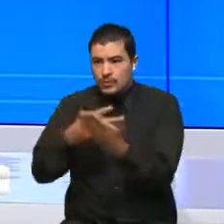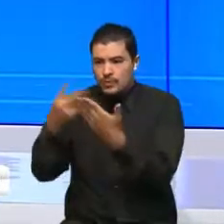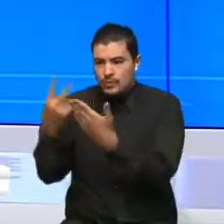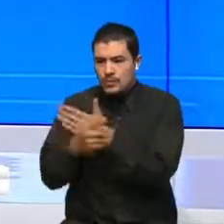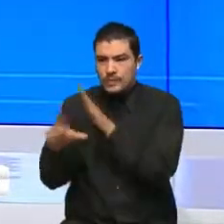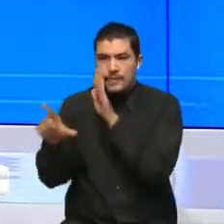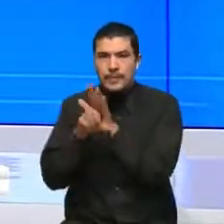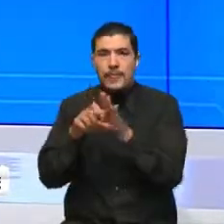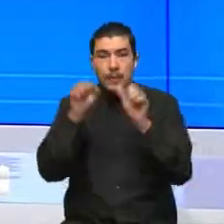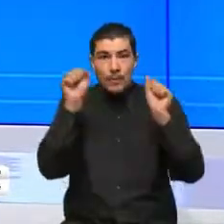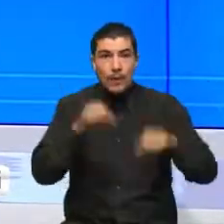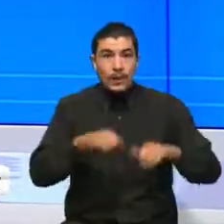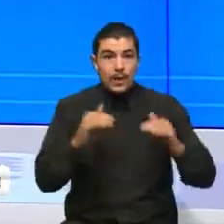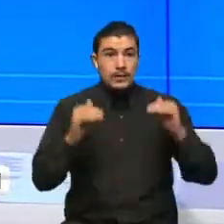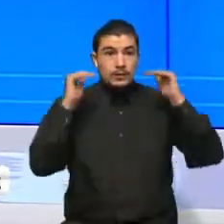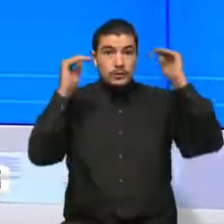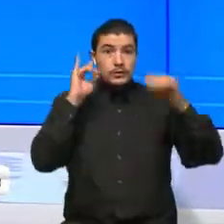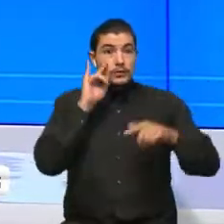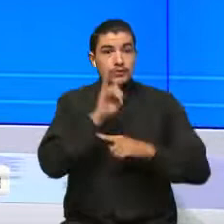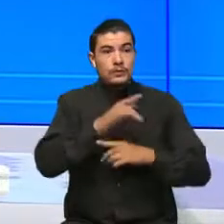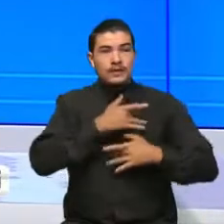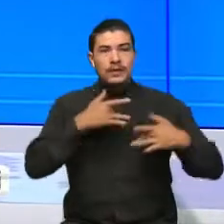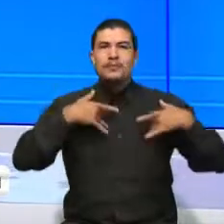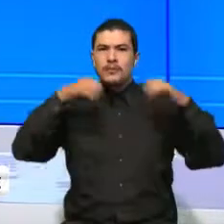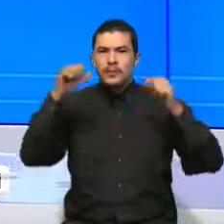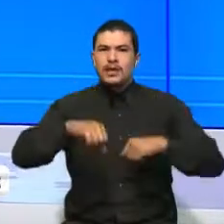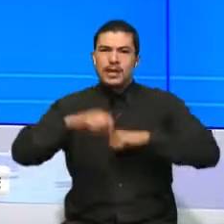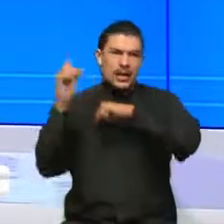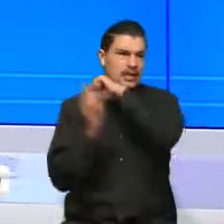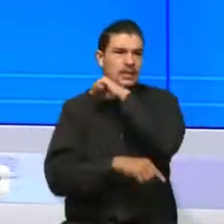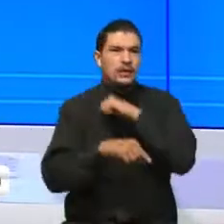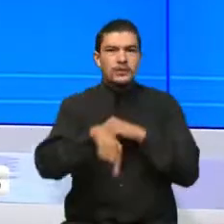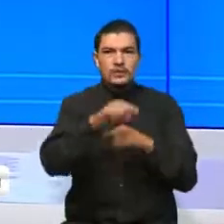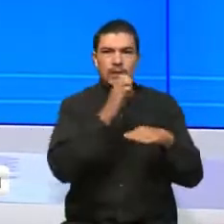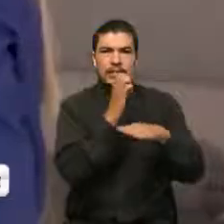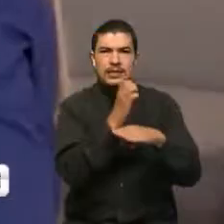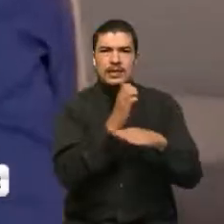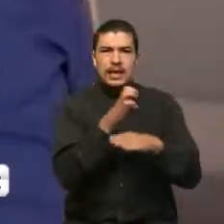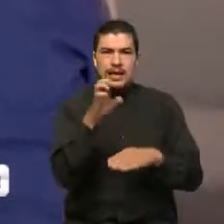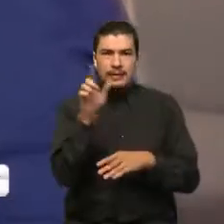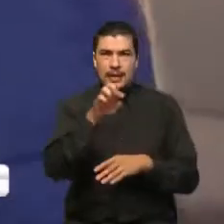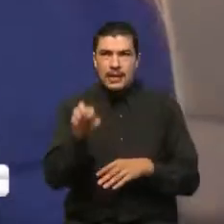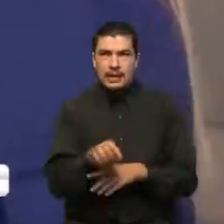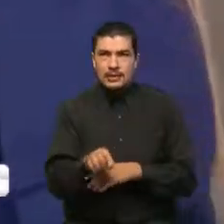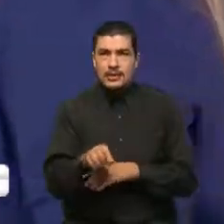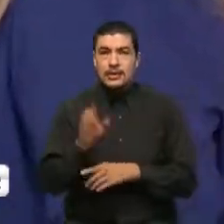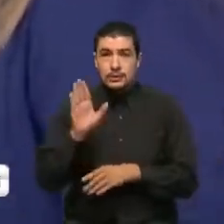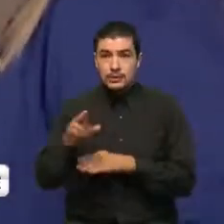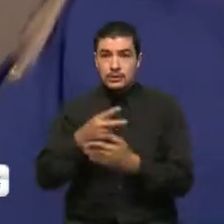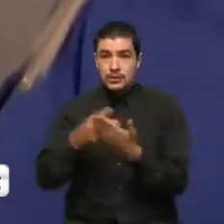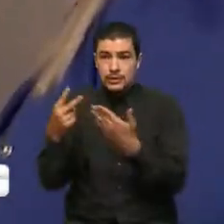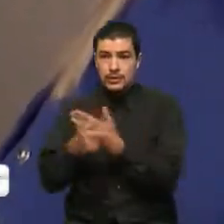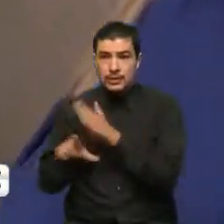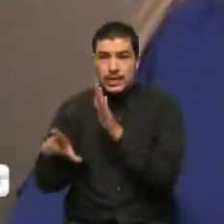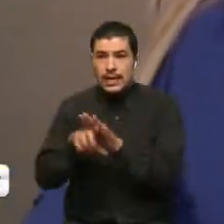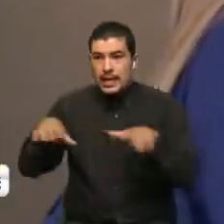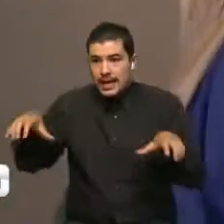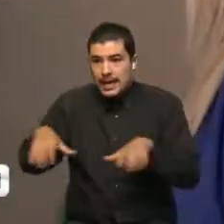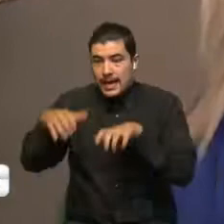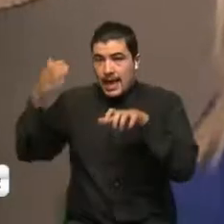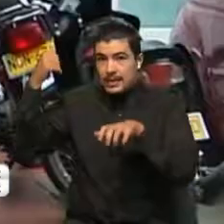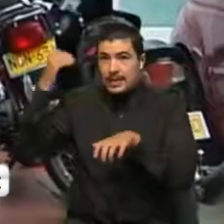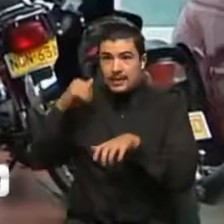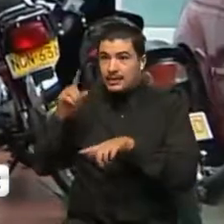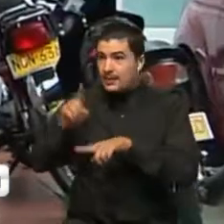dientes a la supersalud para tomar nuevas medidas contra la cps el proyecto de ley incluye acciones que no estaban